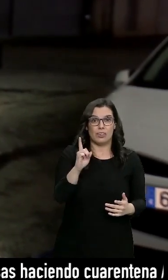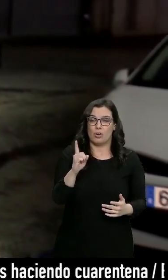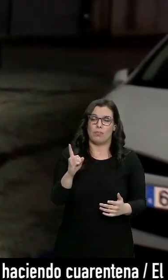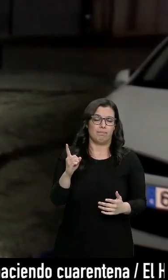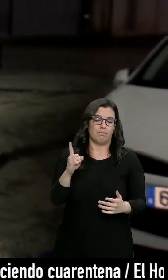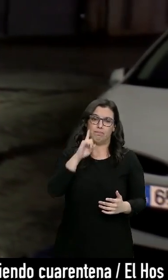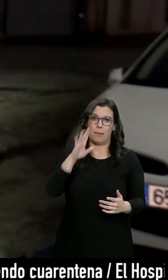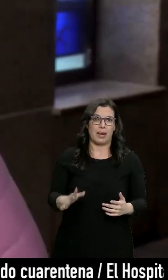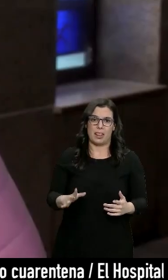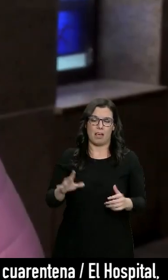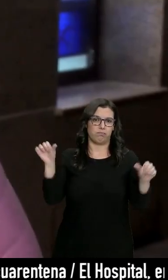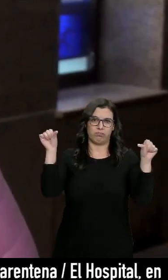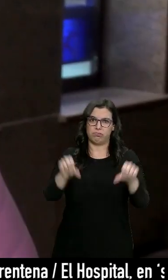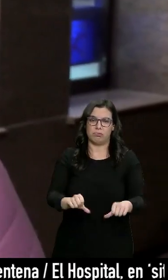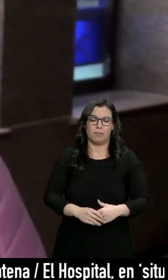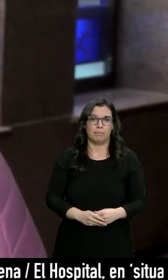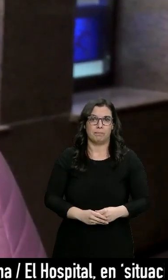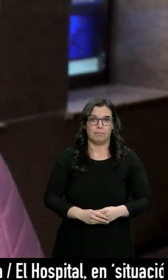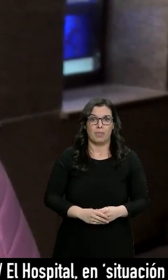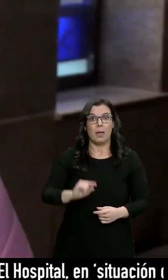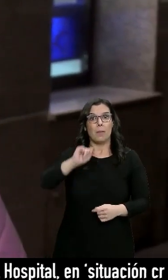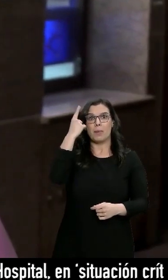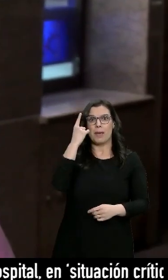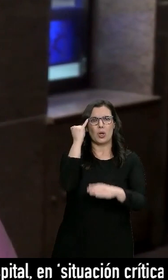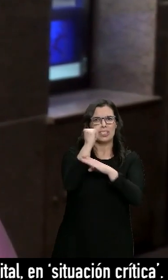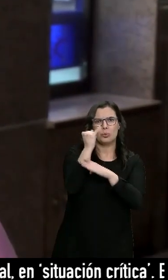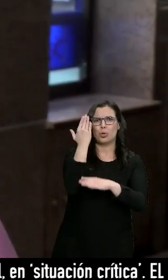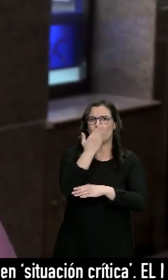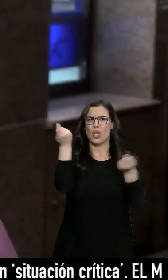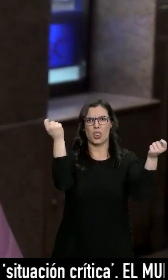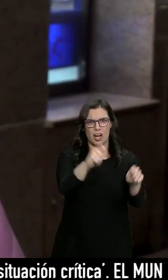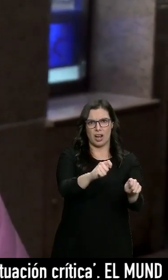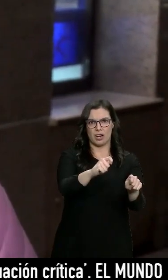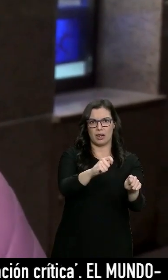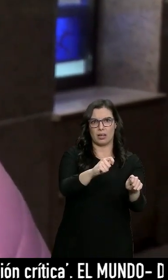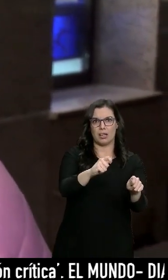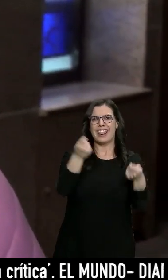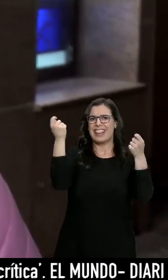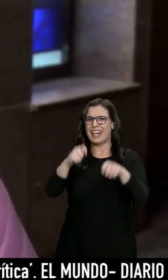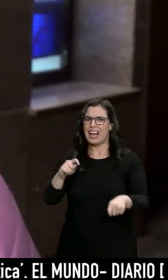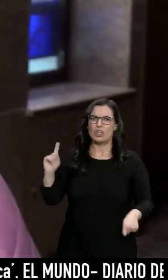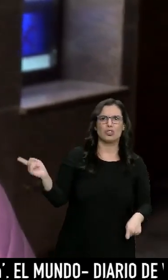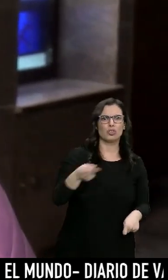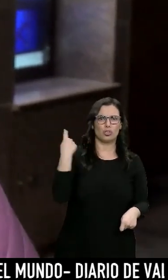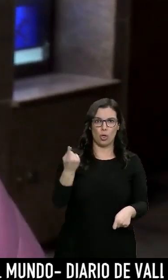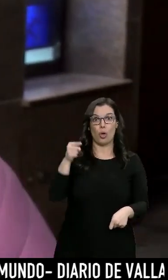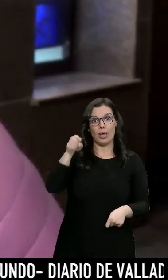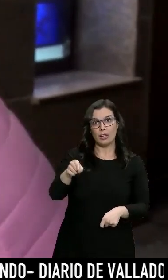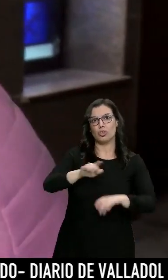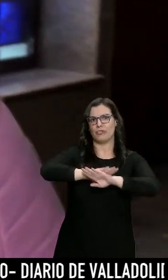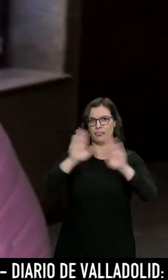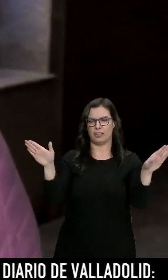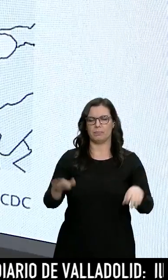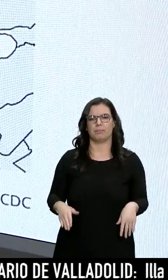a mí que vamos de culo. Y lo primero que tienen que hacer es cerrar los institutos y los colegios. Y cerrarnos todos. Y así terminábamos.